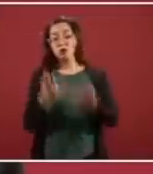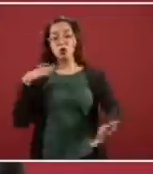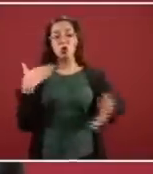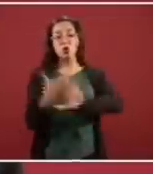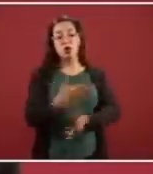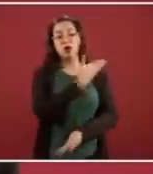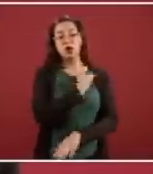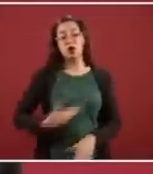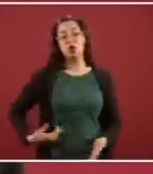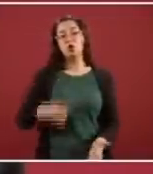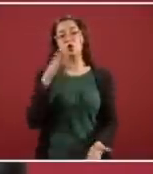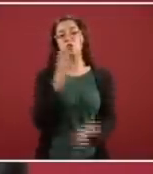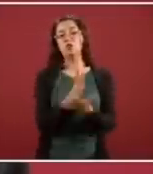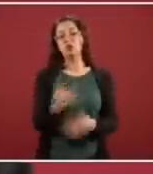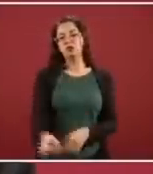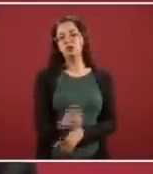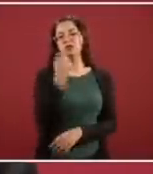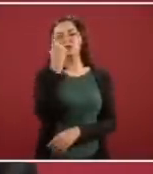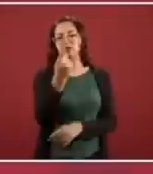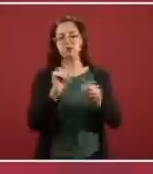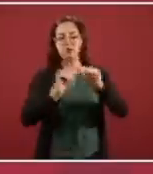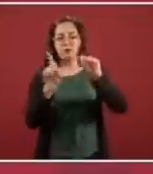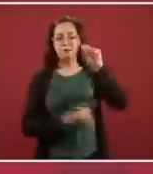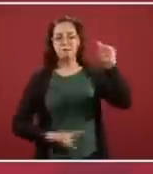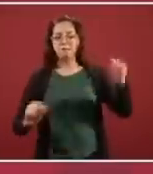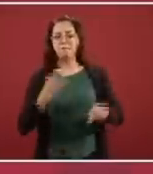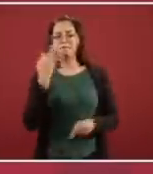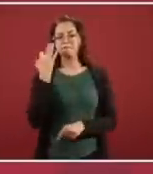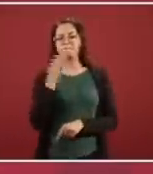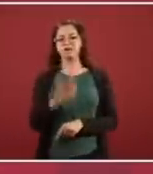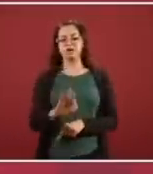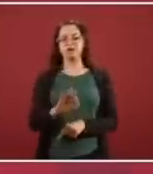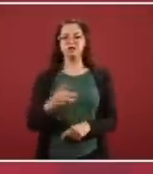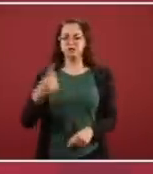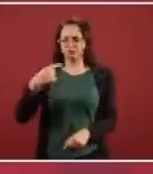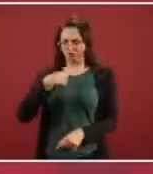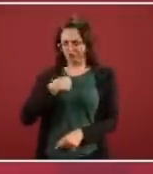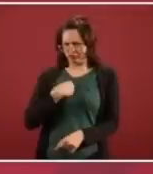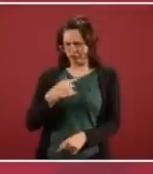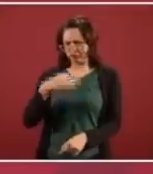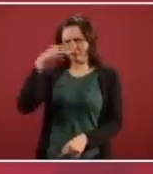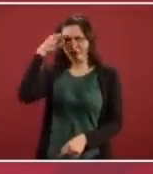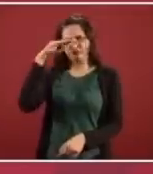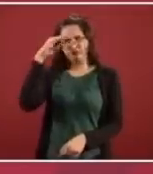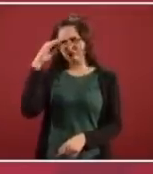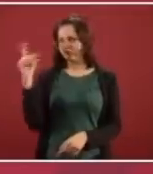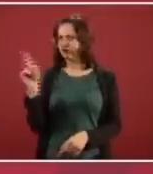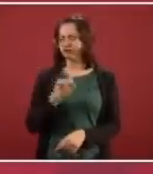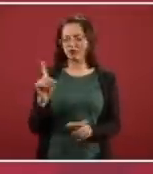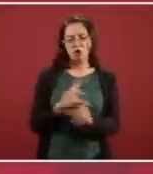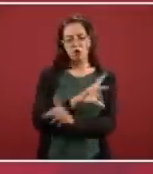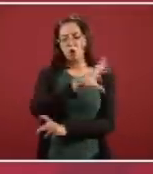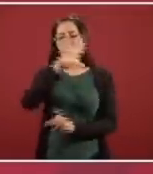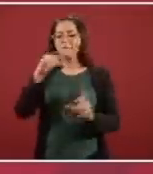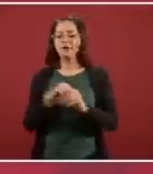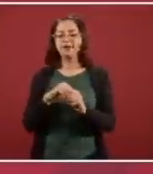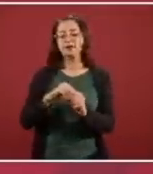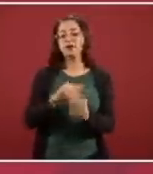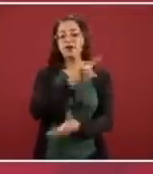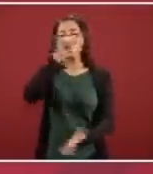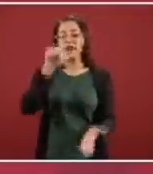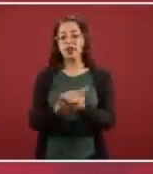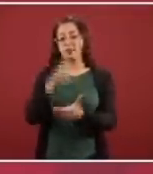por traición a la patria. Entonces, la iniciativa que enviamos es que se juzgue por delitos